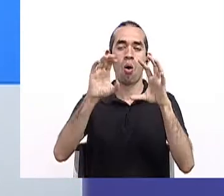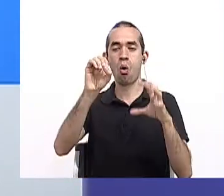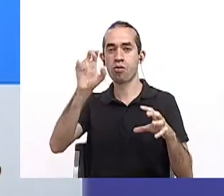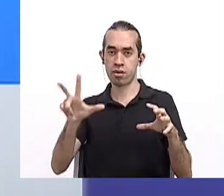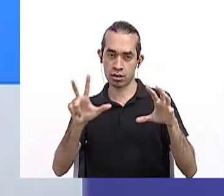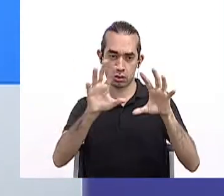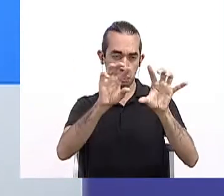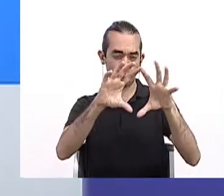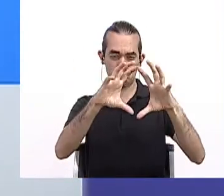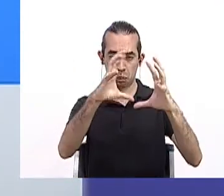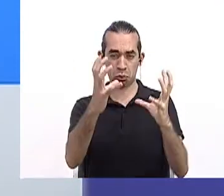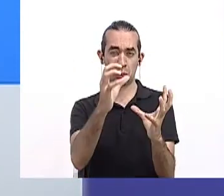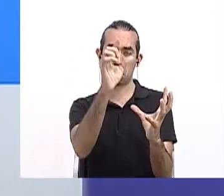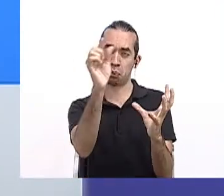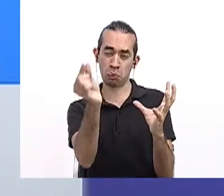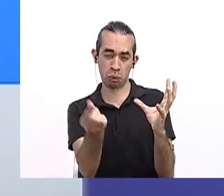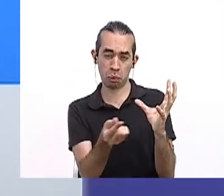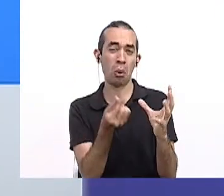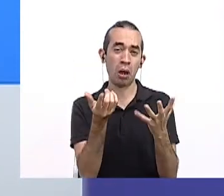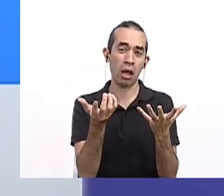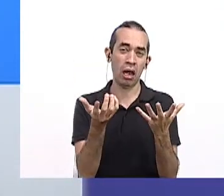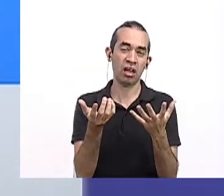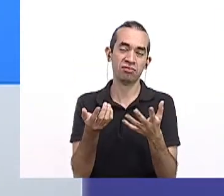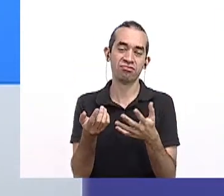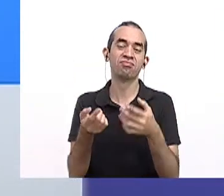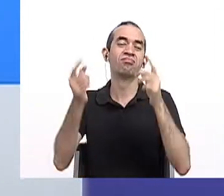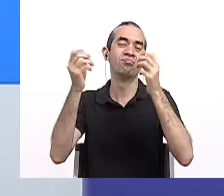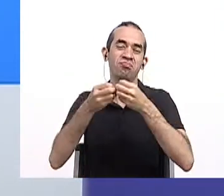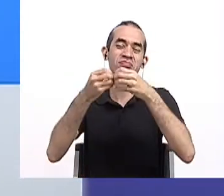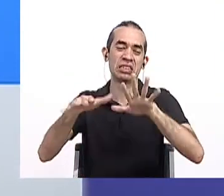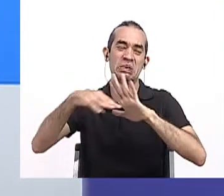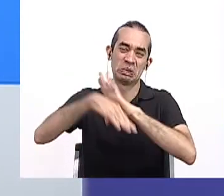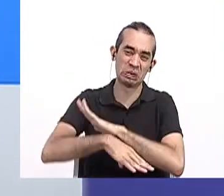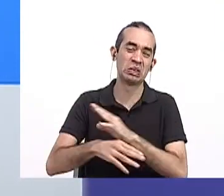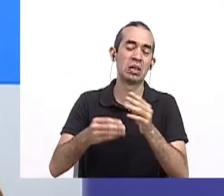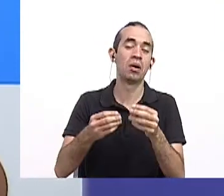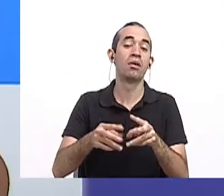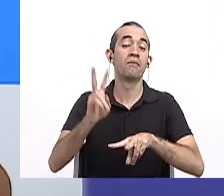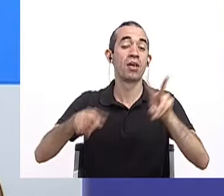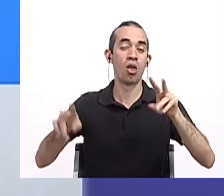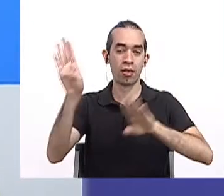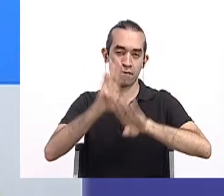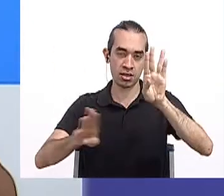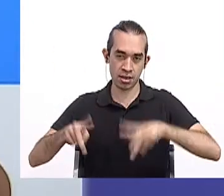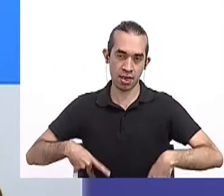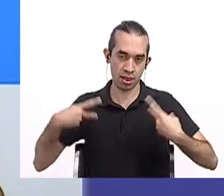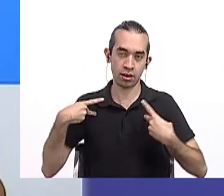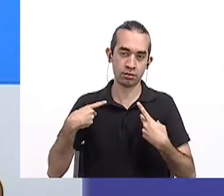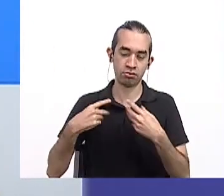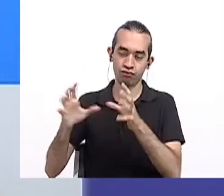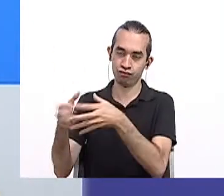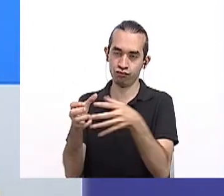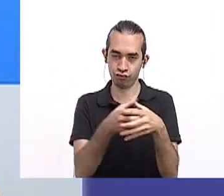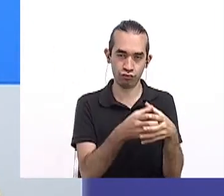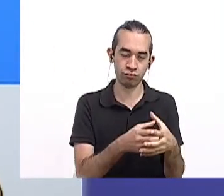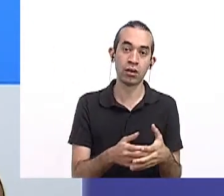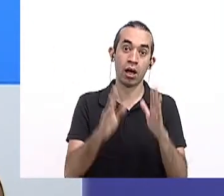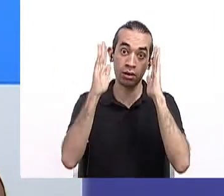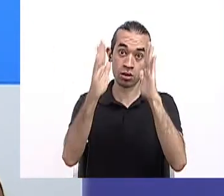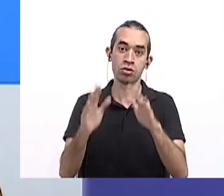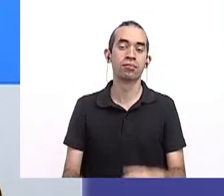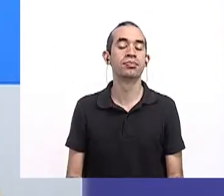algunas ya están extintas así que tenemos que prestar muchísima atención son nueve las fronteras planetarias